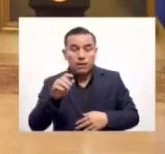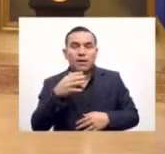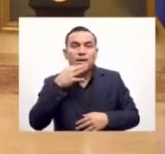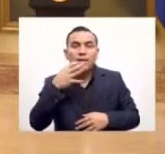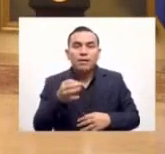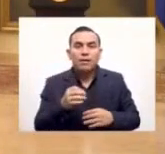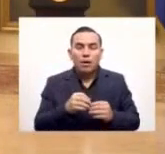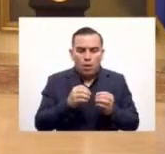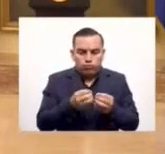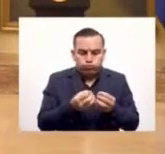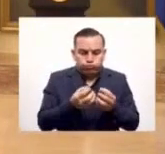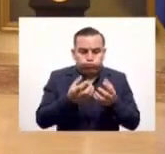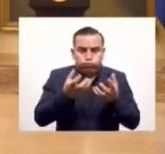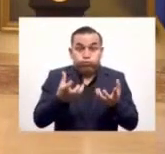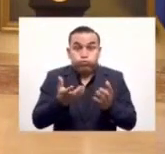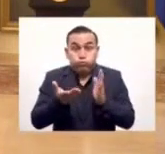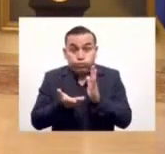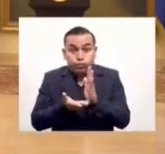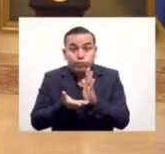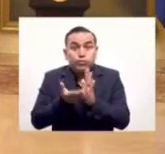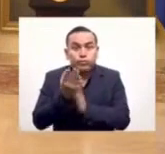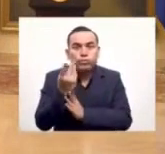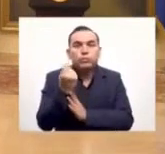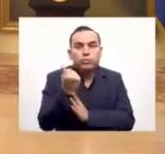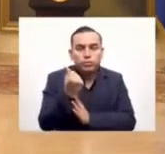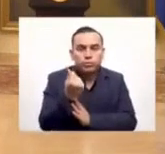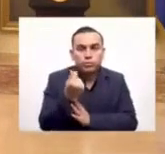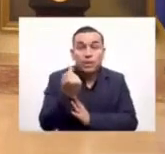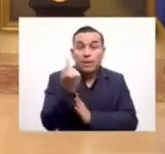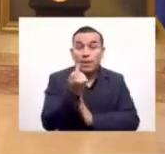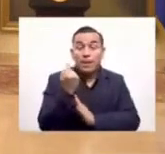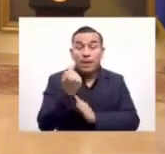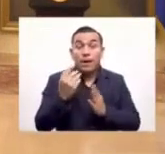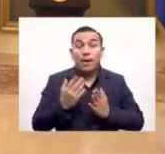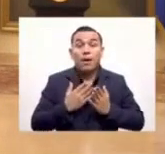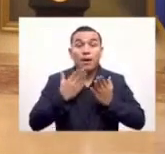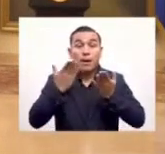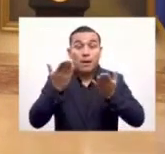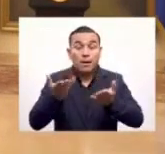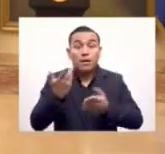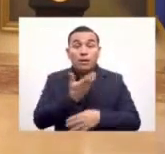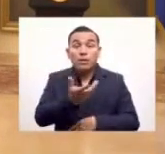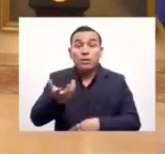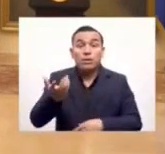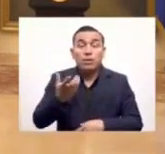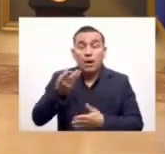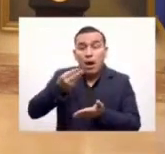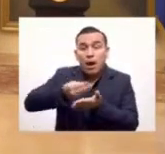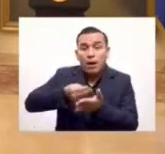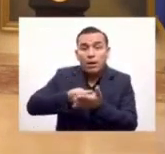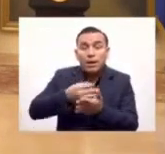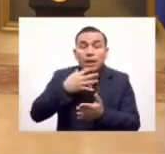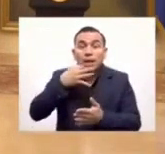ahí, desgraciadamente, los recursos que, desgraciadamente, han hecho con Bitcoin. Entonces, van a llegar ahí, nadie les va a preguntar